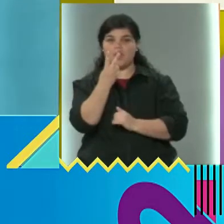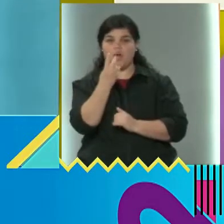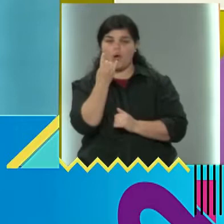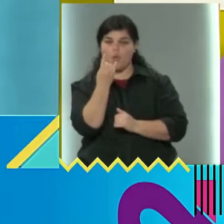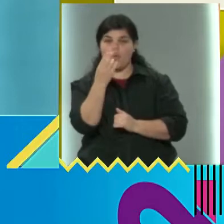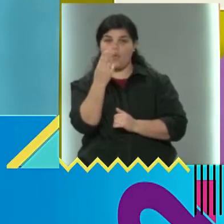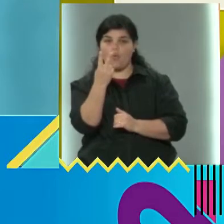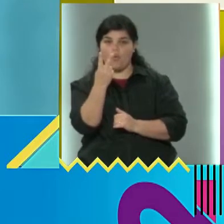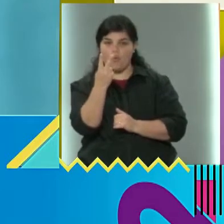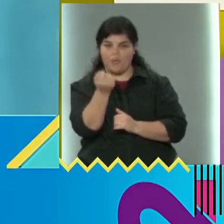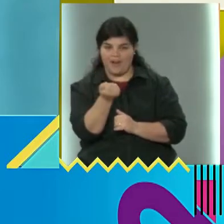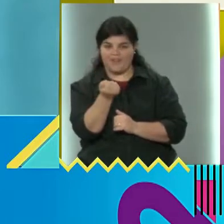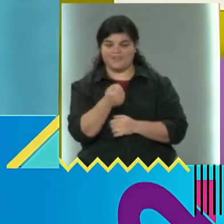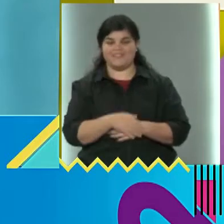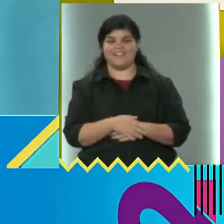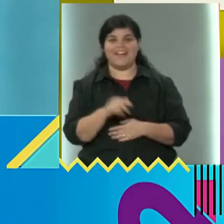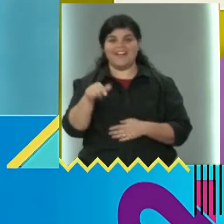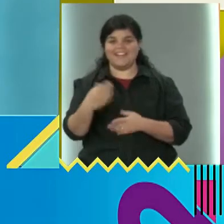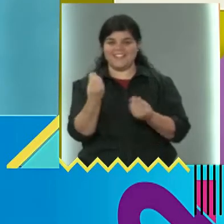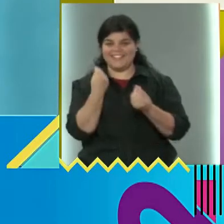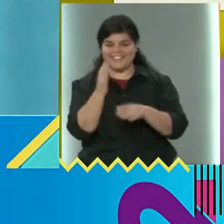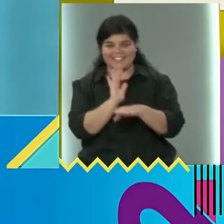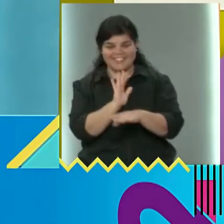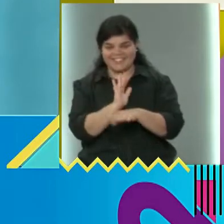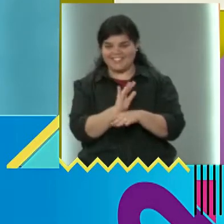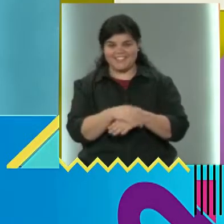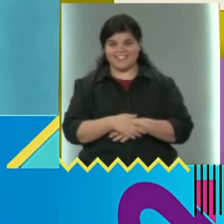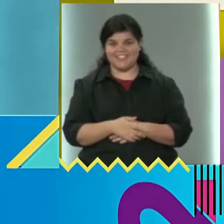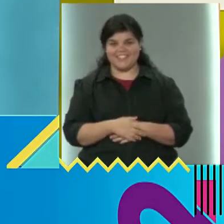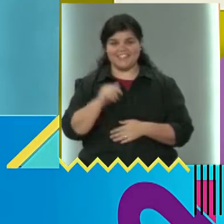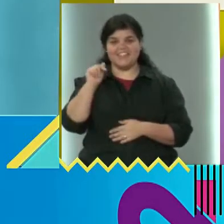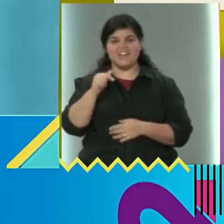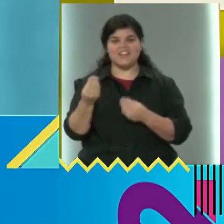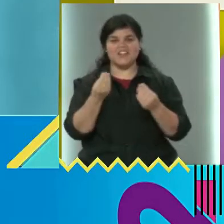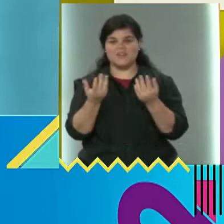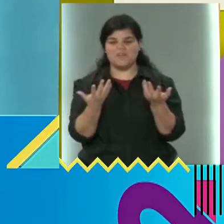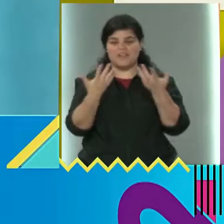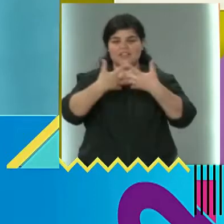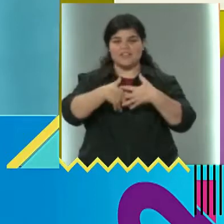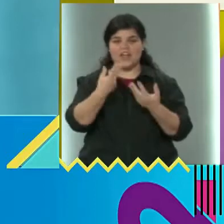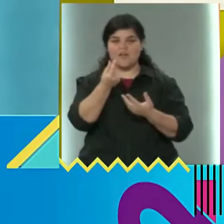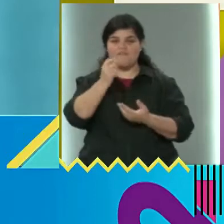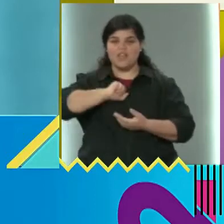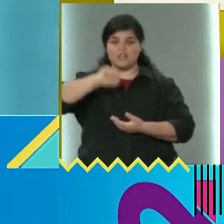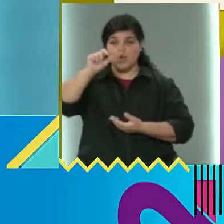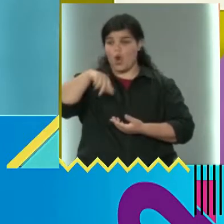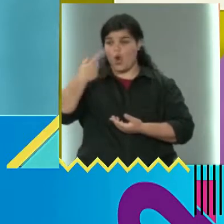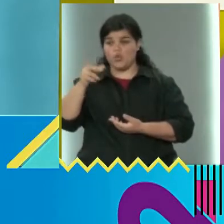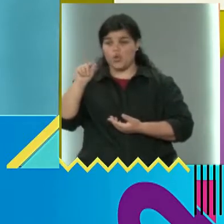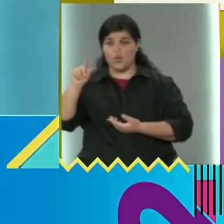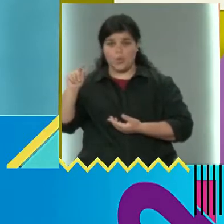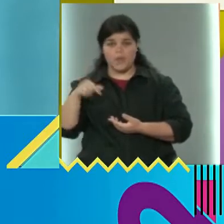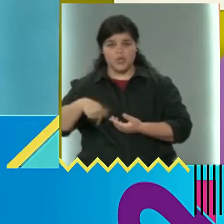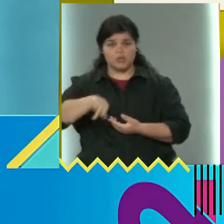¿qué significa eso? Vamos a intentar ver cómo se relaciona con la inflación, un otro número que también nos tiene a